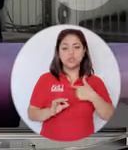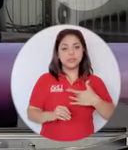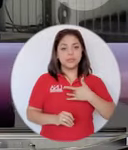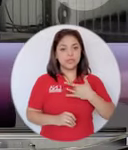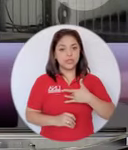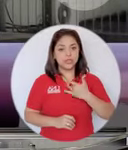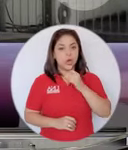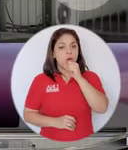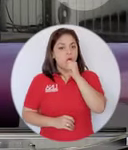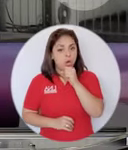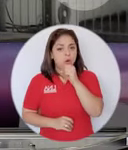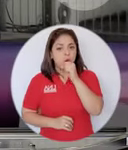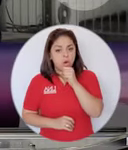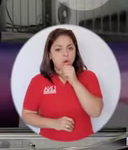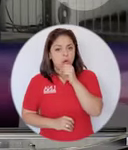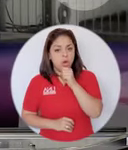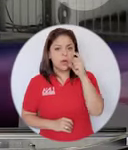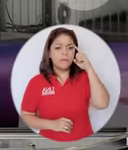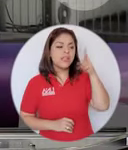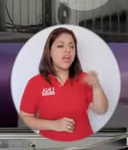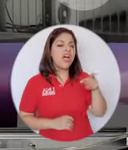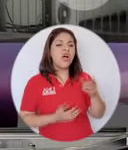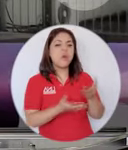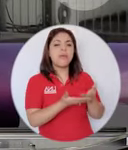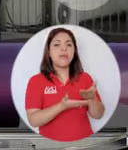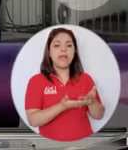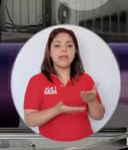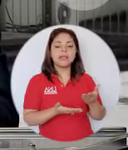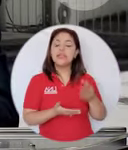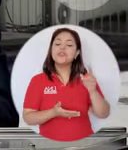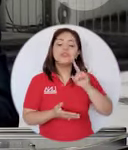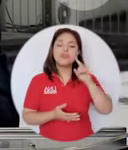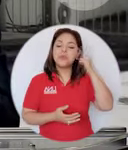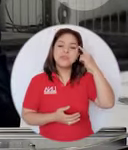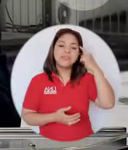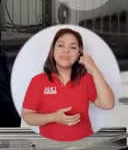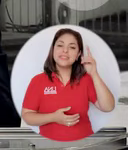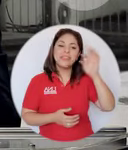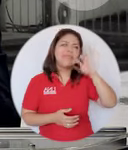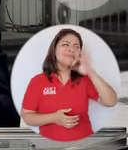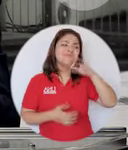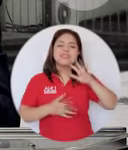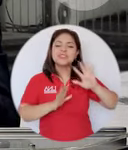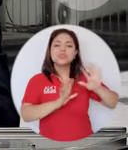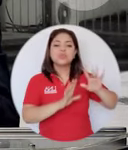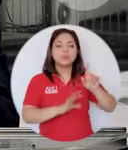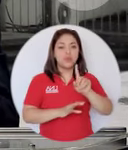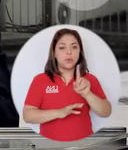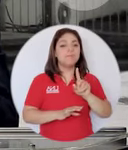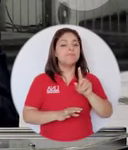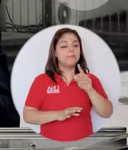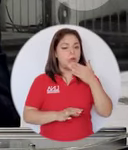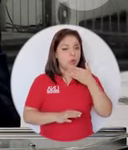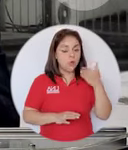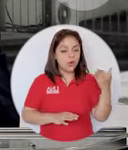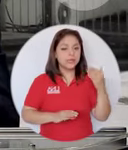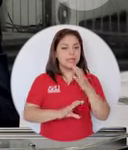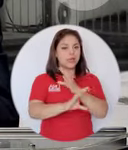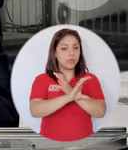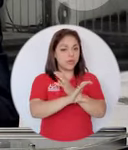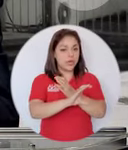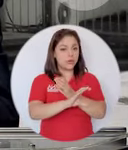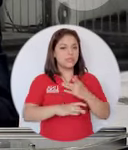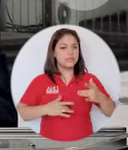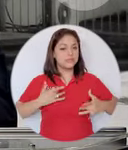tengo una tos y es que ocurre porque a la larga la humedad está muy alta en el ambiente. Es decir, no